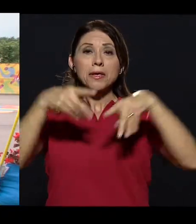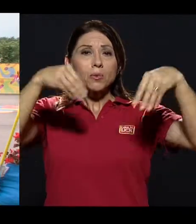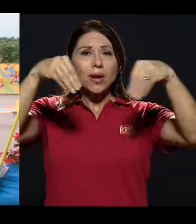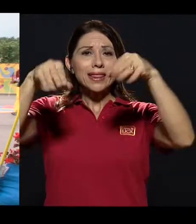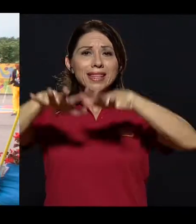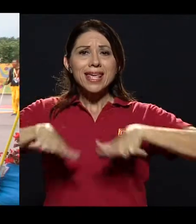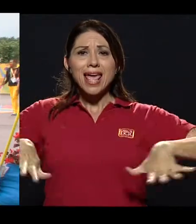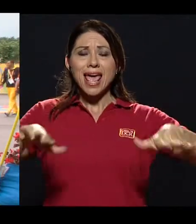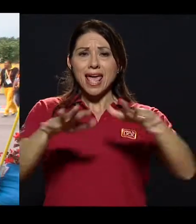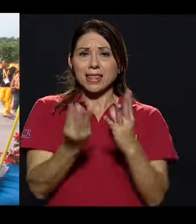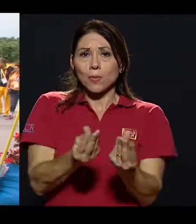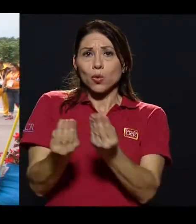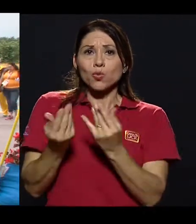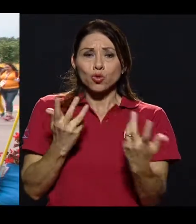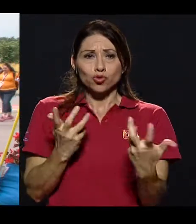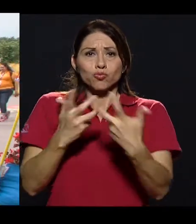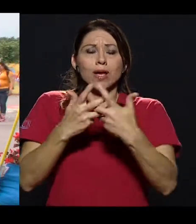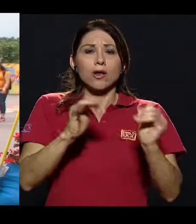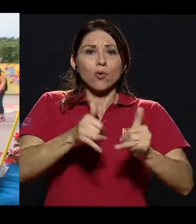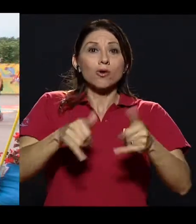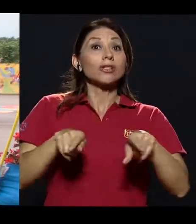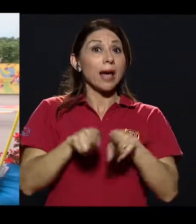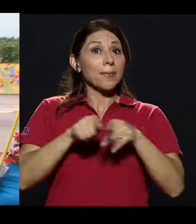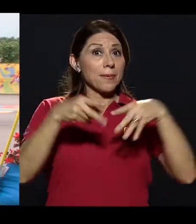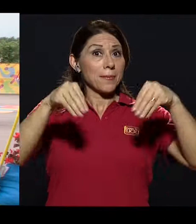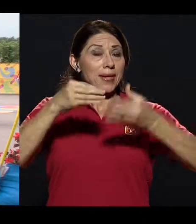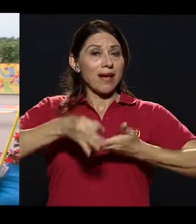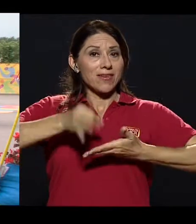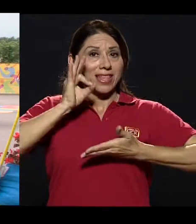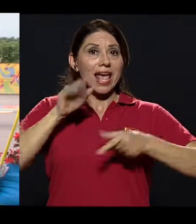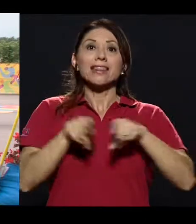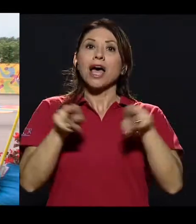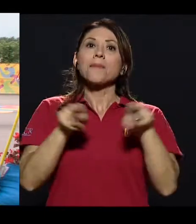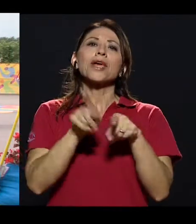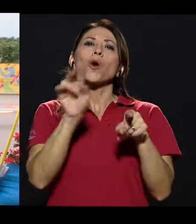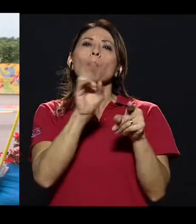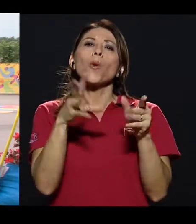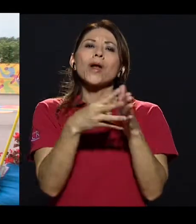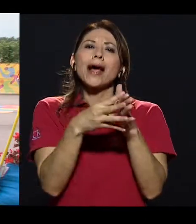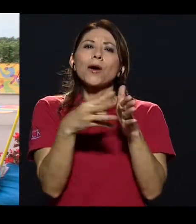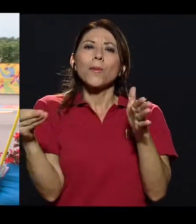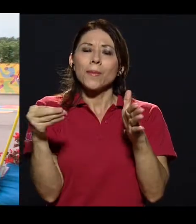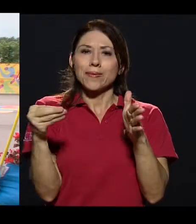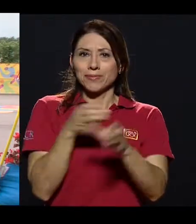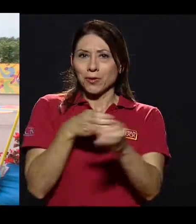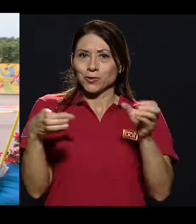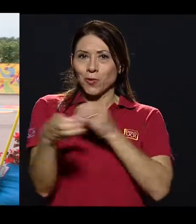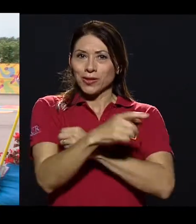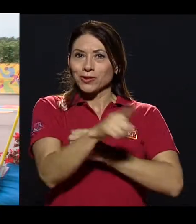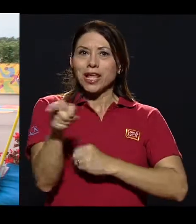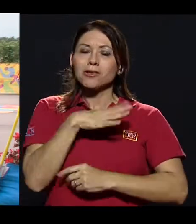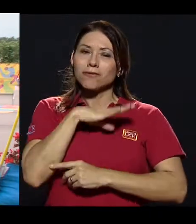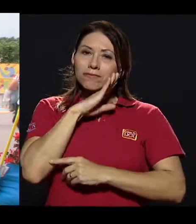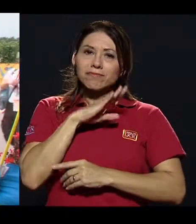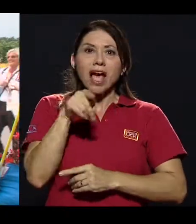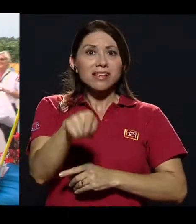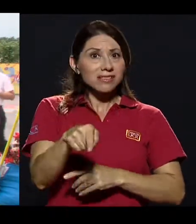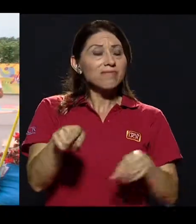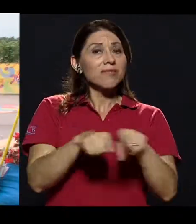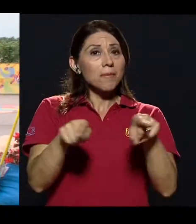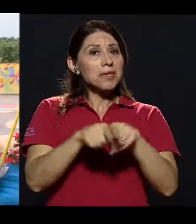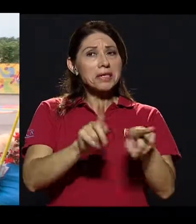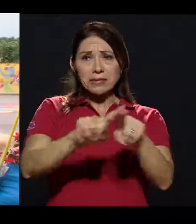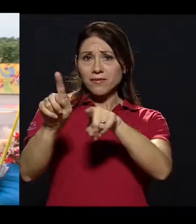productos alusivos a los Juegos, cafetería. Inclusive tenemos una réplica de cómo son las habitaciones en las que ellos se hospedan. Y ha sido un